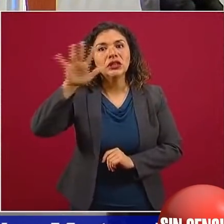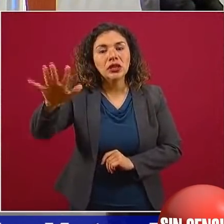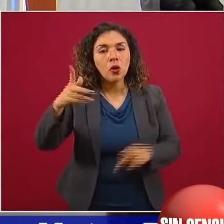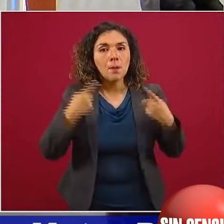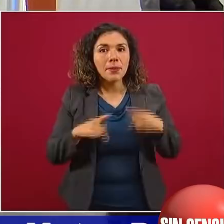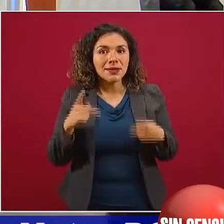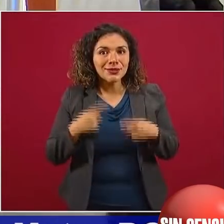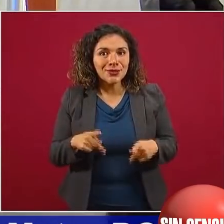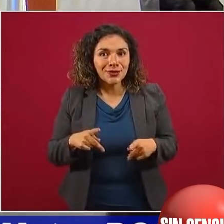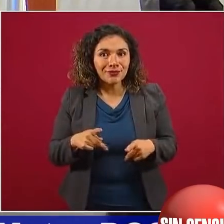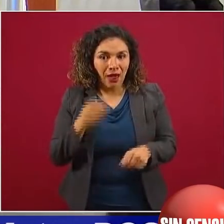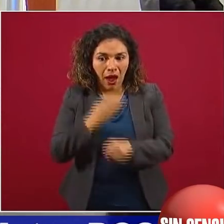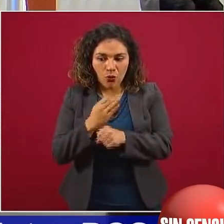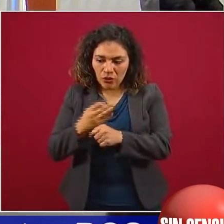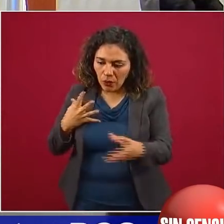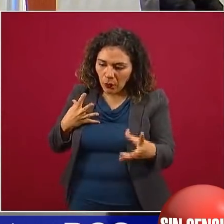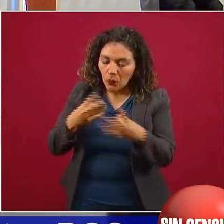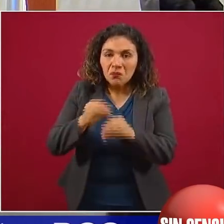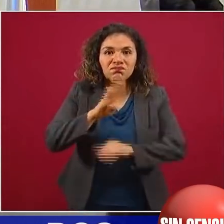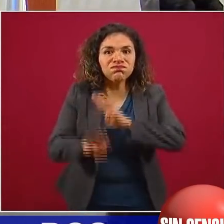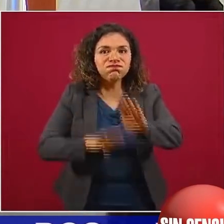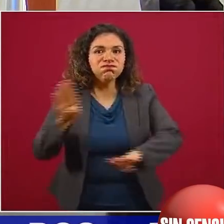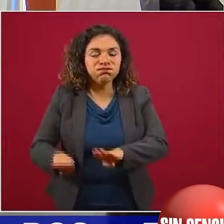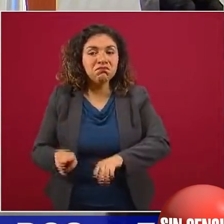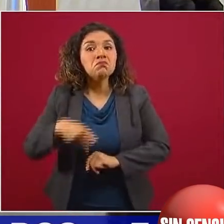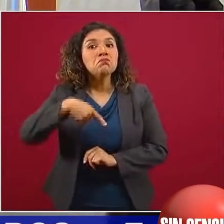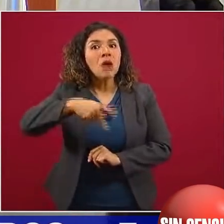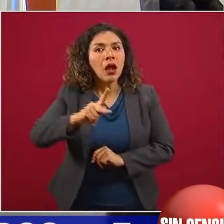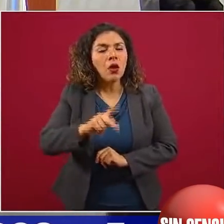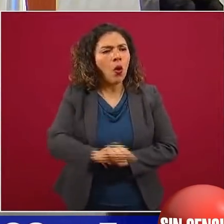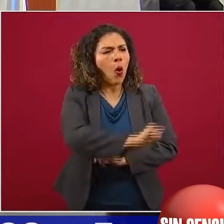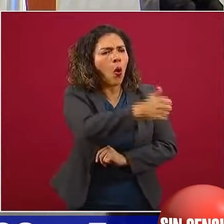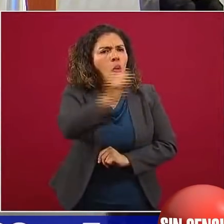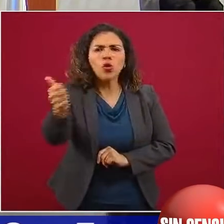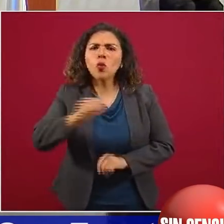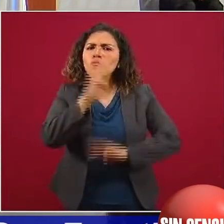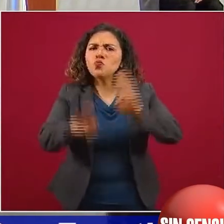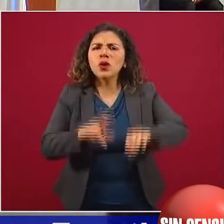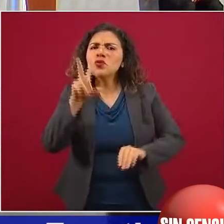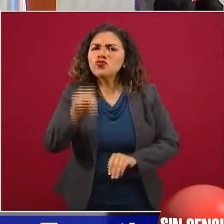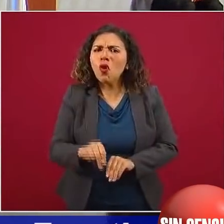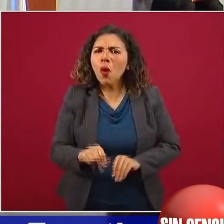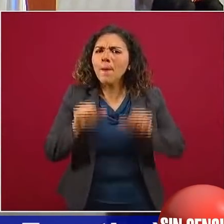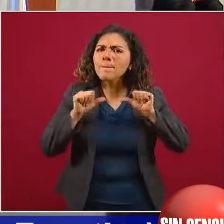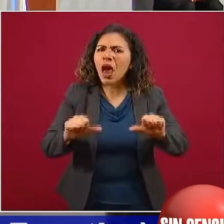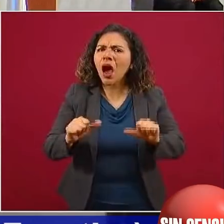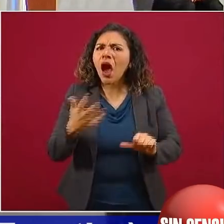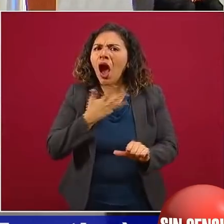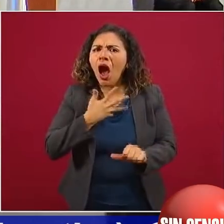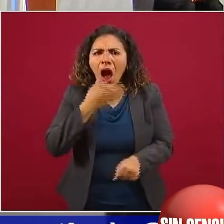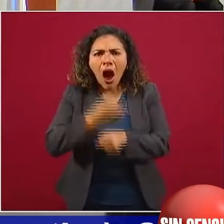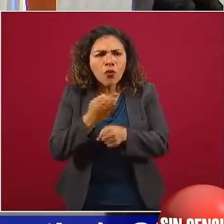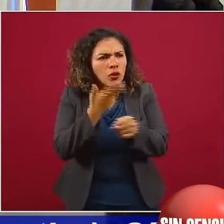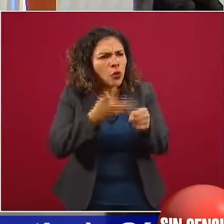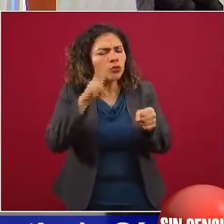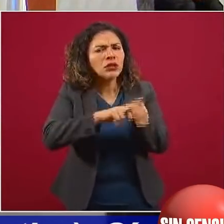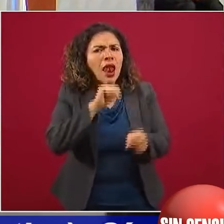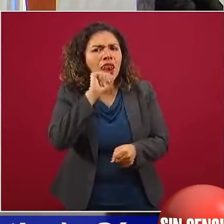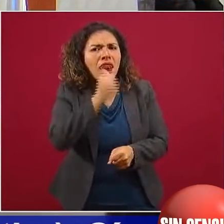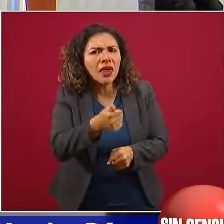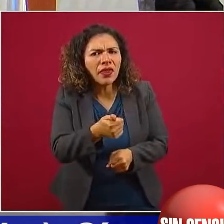39,485 hasta el momento. Pero quien no tuvo un desenlace fatal, quien no está en este momento